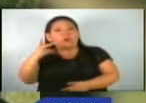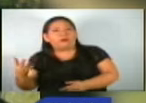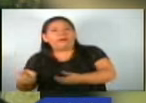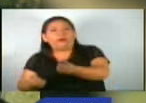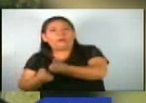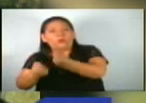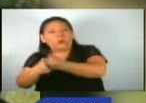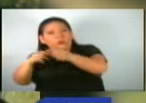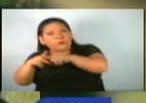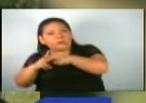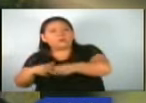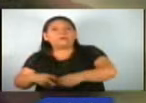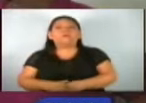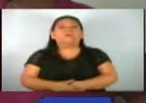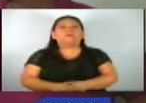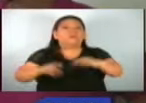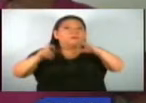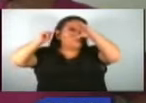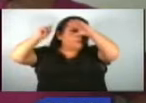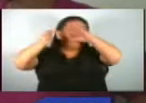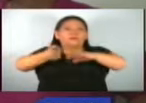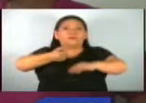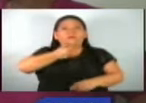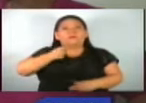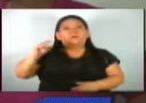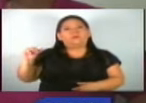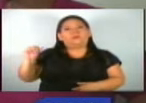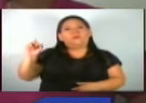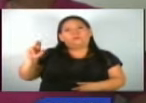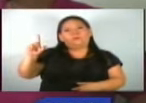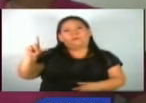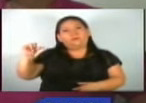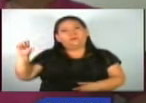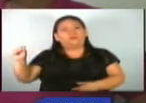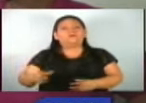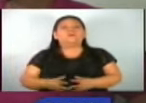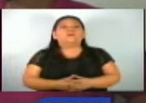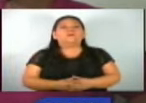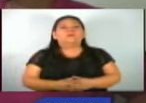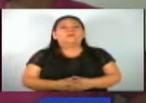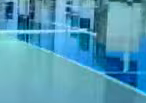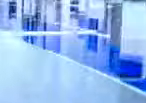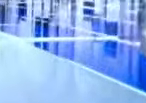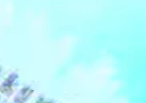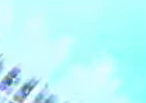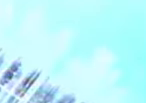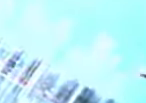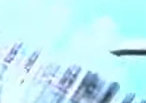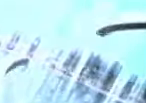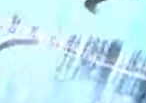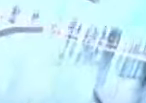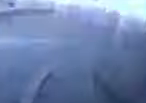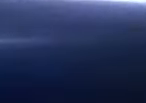las afectaciones. Con imágenes de Carlos Cle, un informe de Carla Araniva. Ángel.